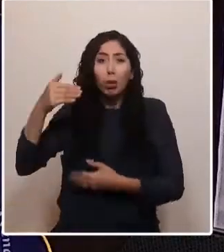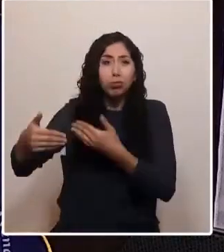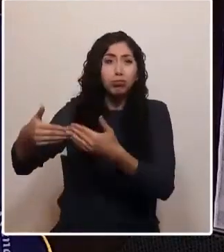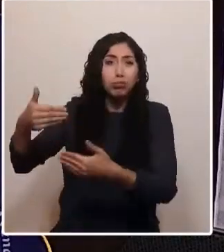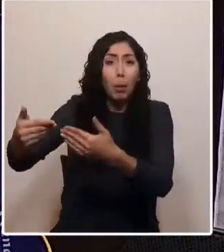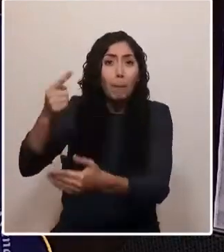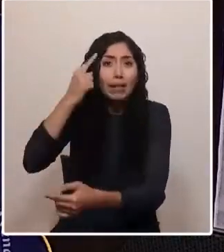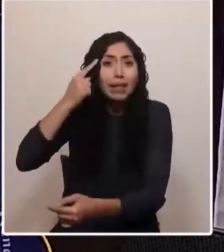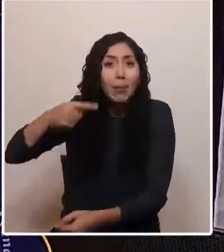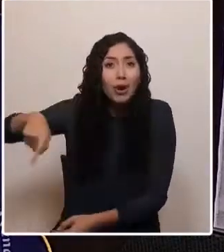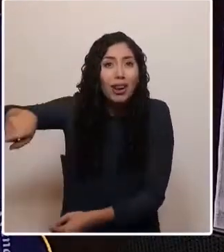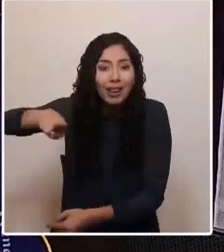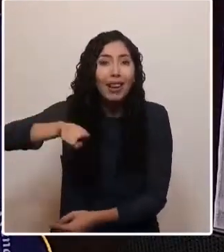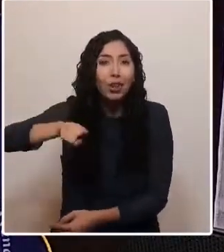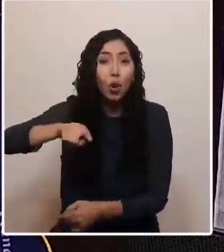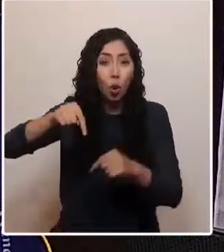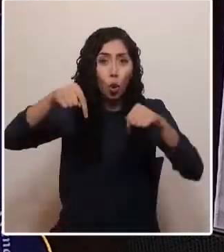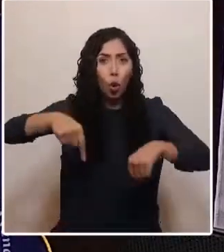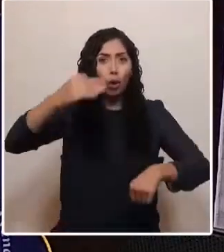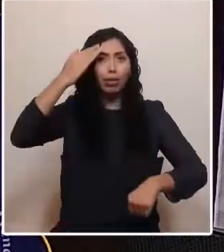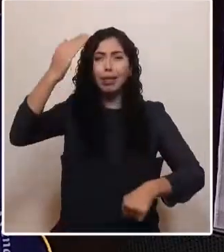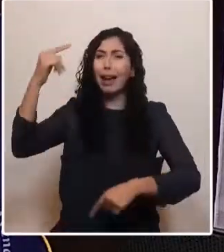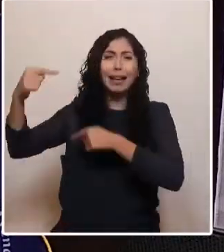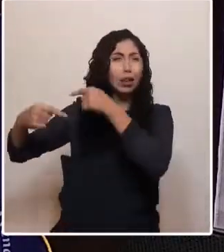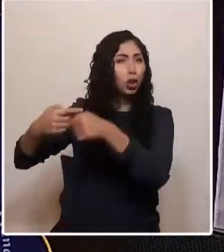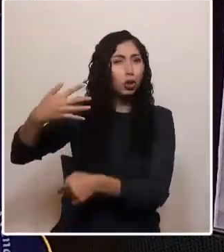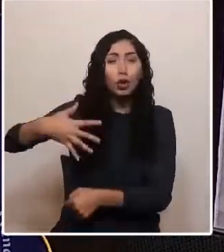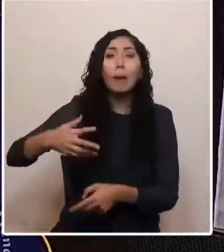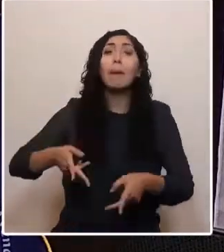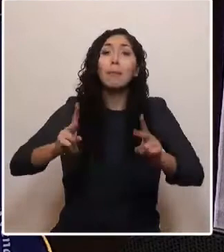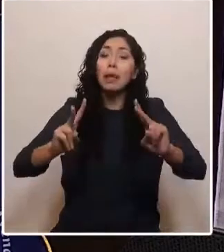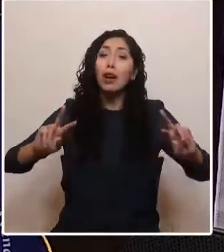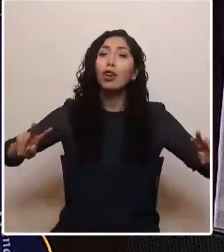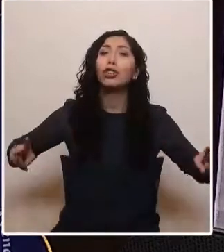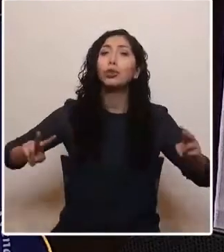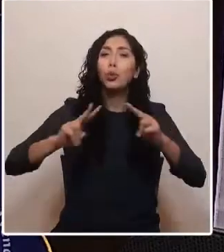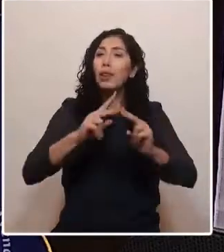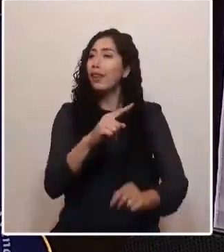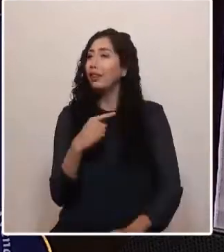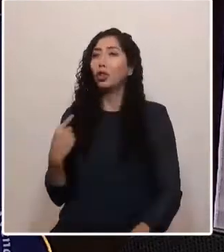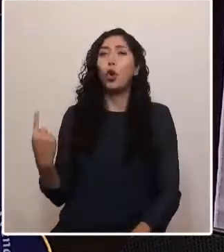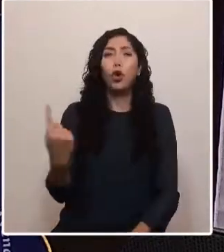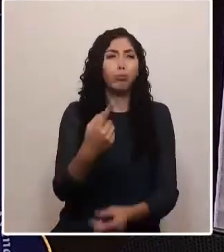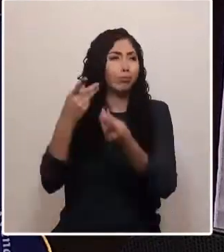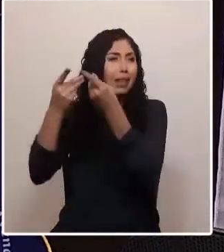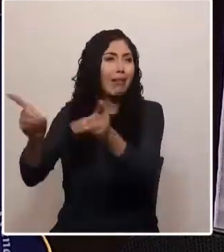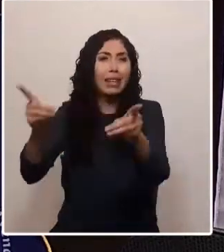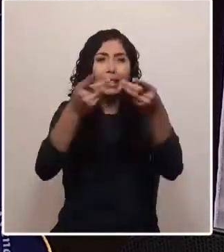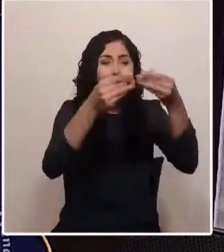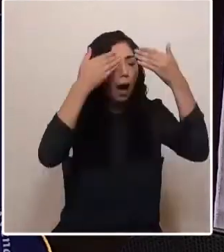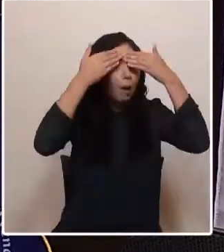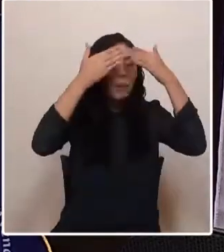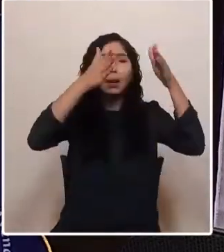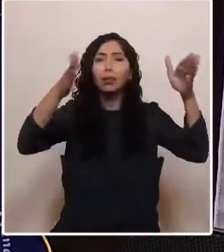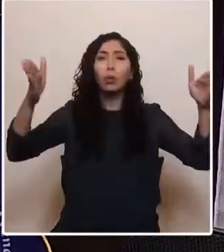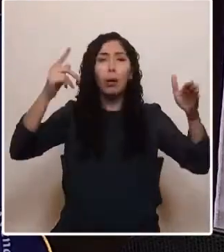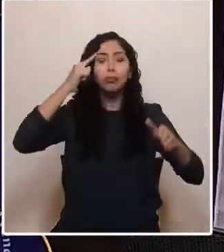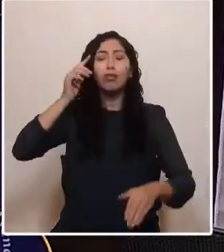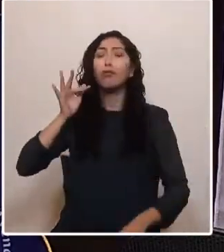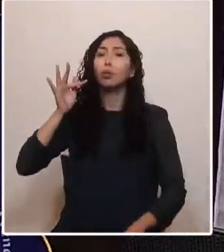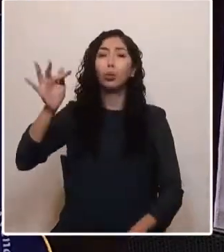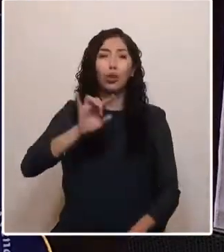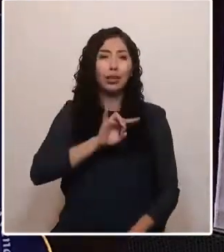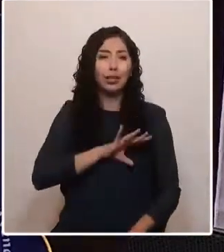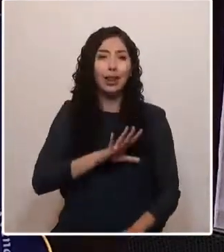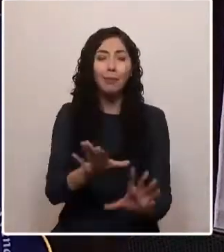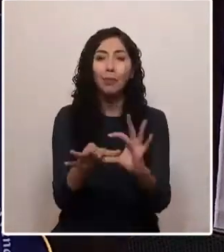que hoy sea un día histórico y que nos permita construir entre todas y todos, con diversidad, con apertura, el futuro de Chile. Muchas